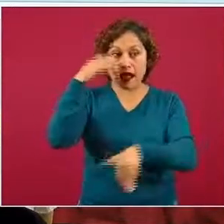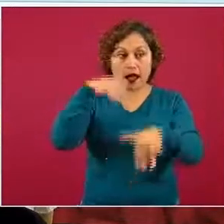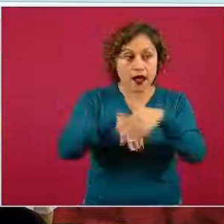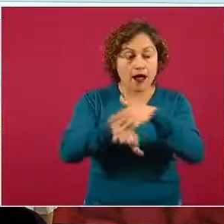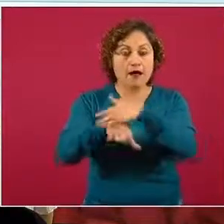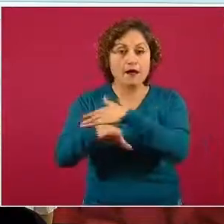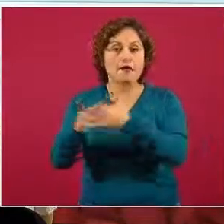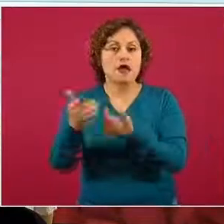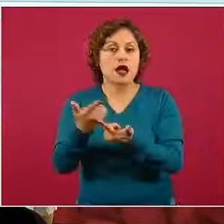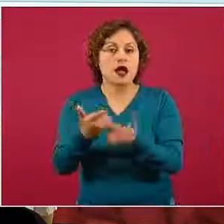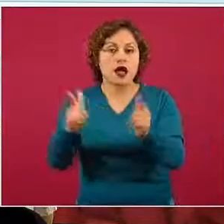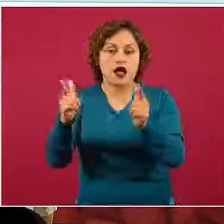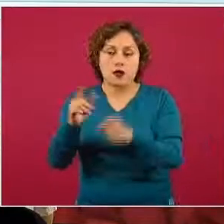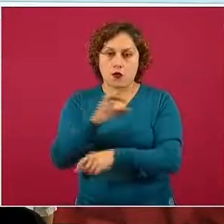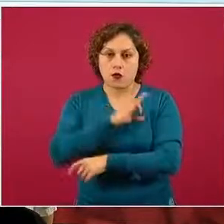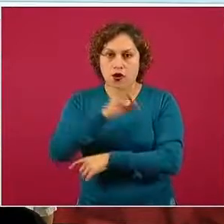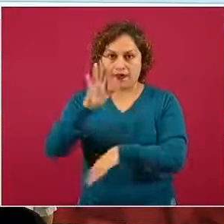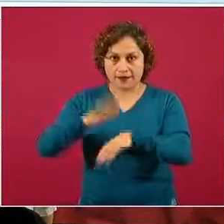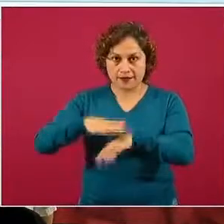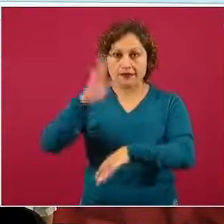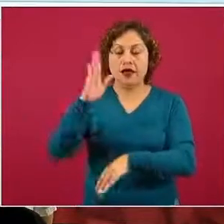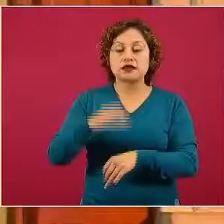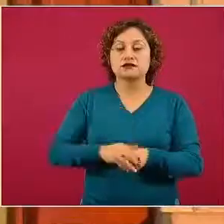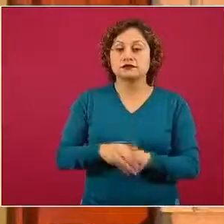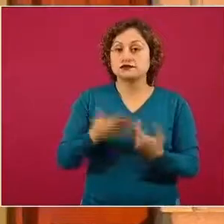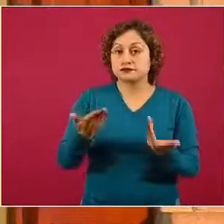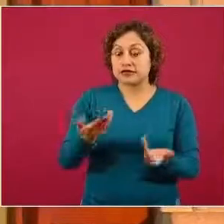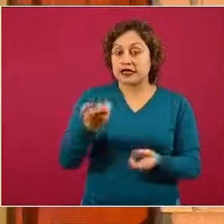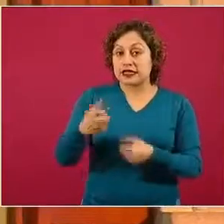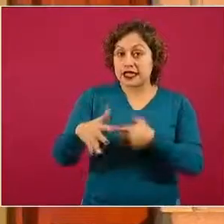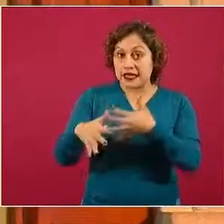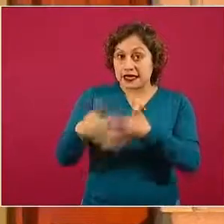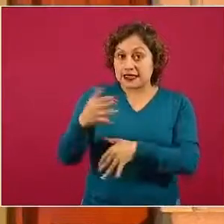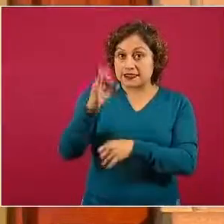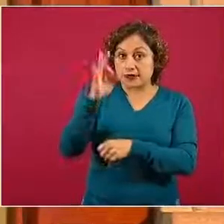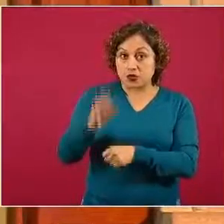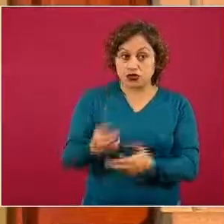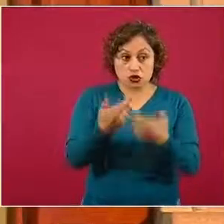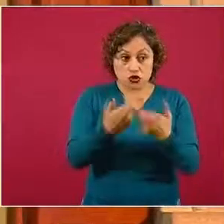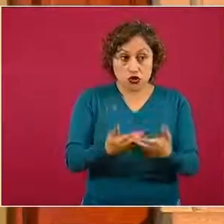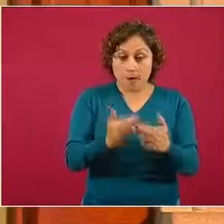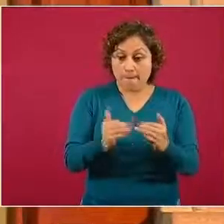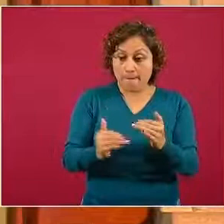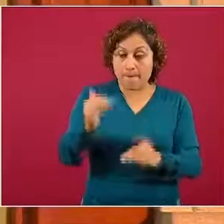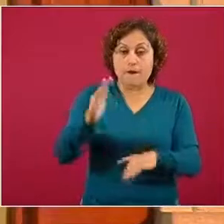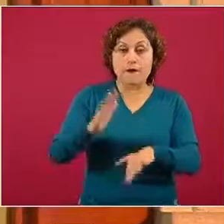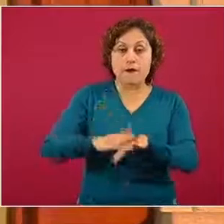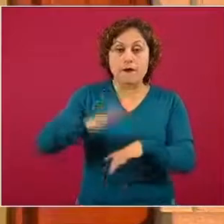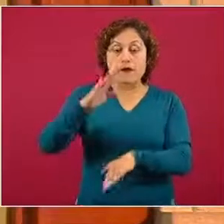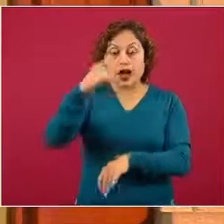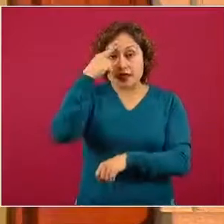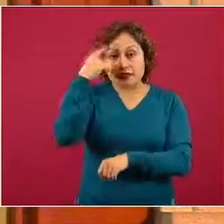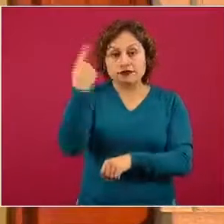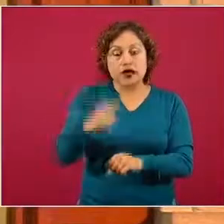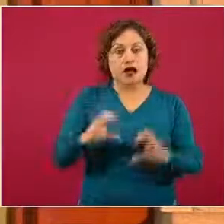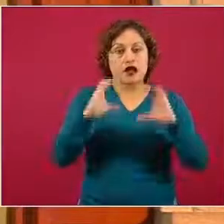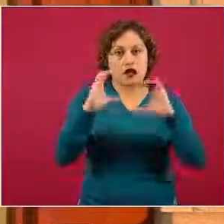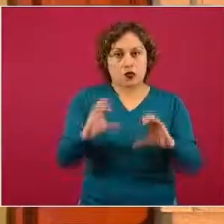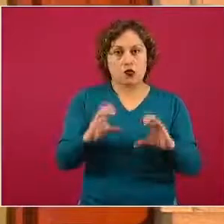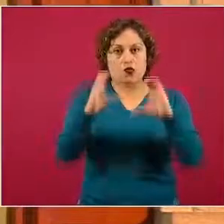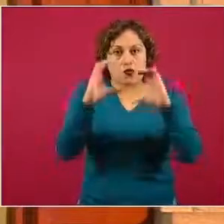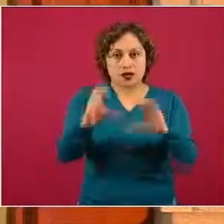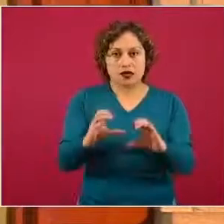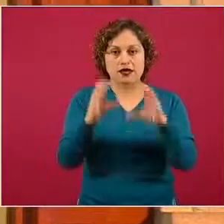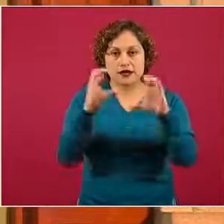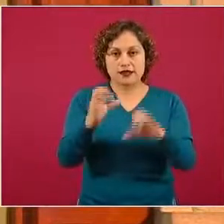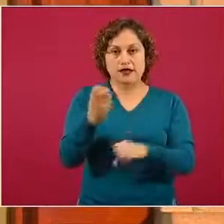de 22% respectivamente, Ciudad de México, Estado de México, no continúen disminuyendo, sino más bien en el